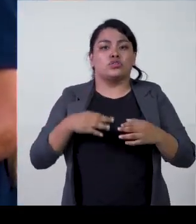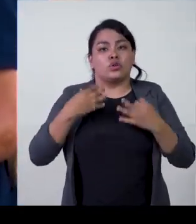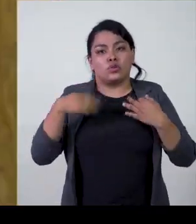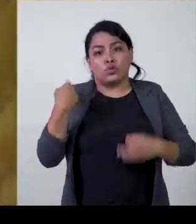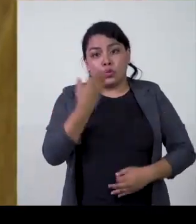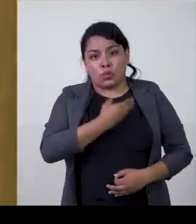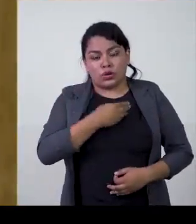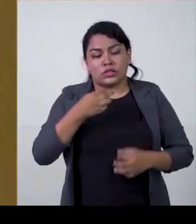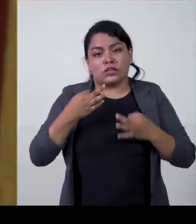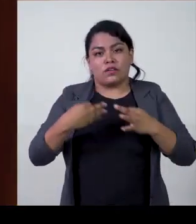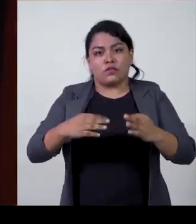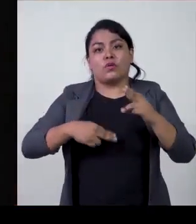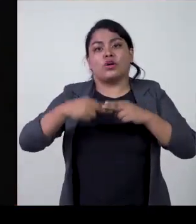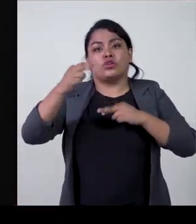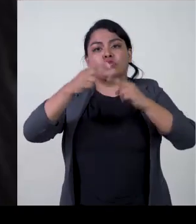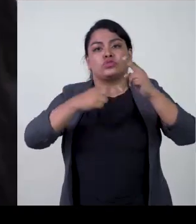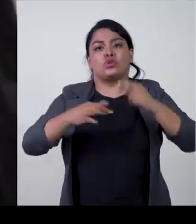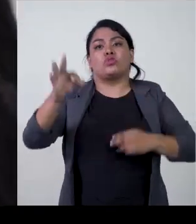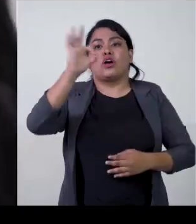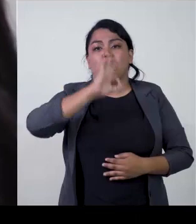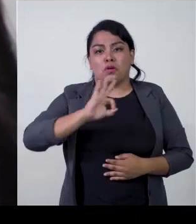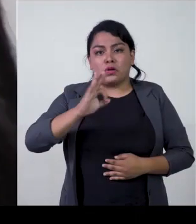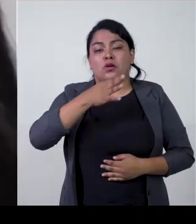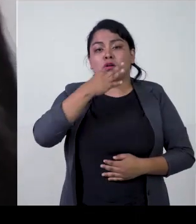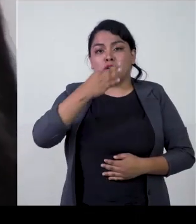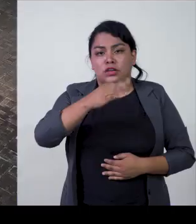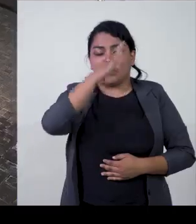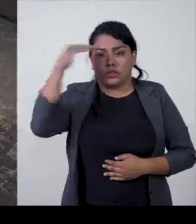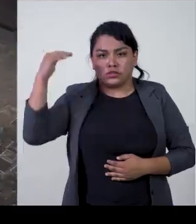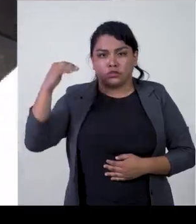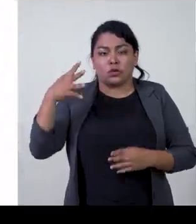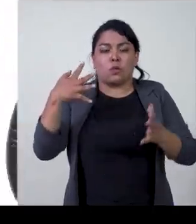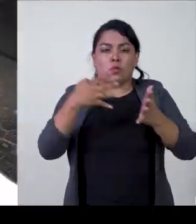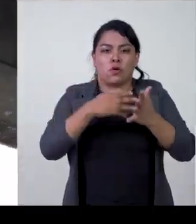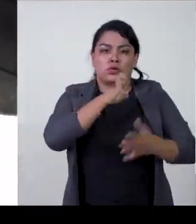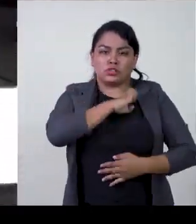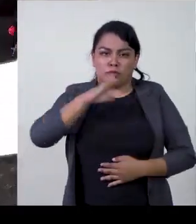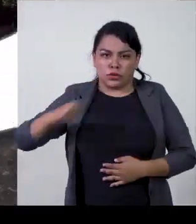educación son nuestras herramientas para construir una verdadera nación.